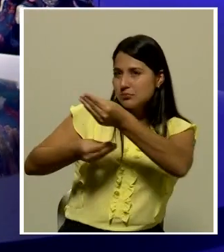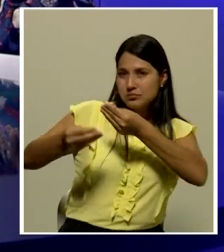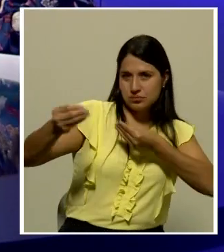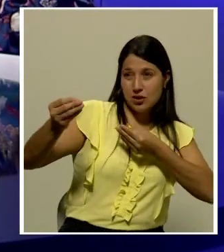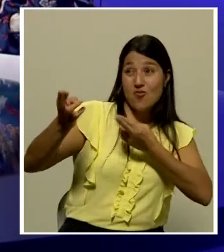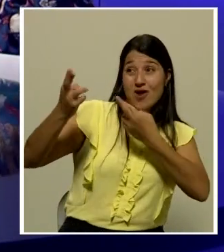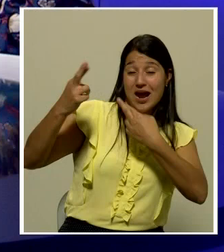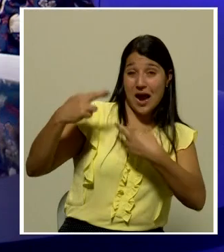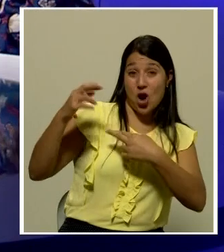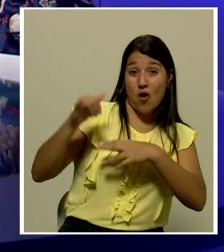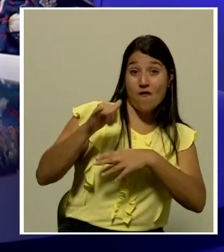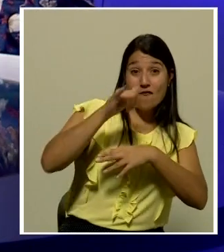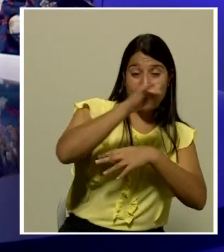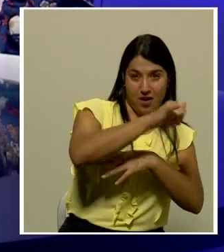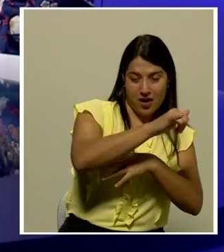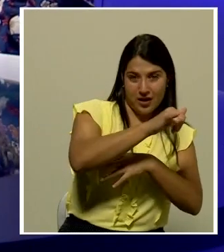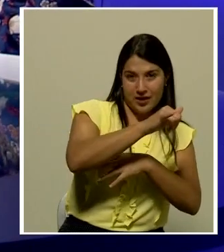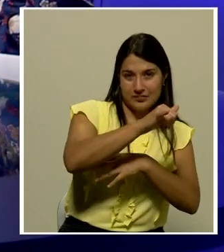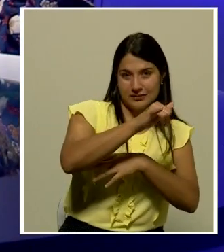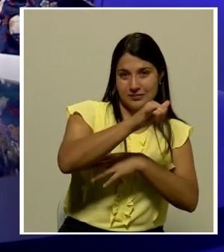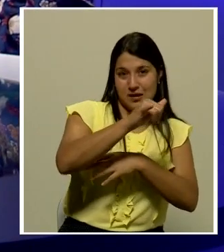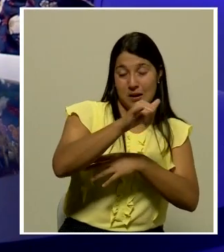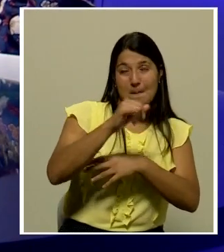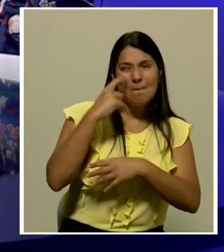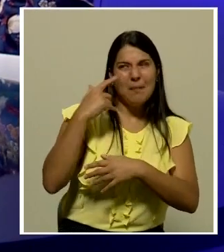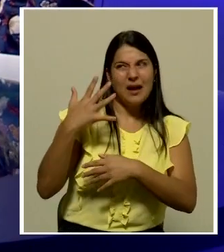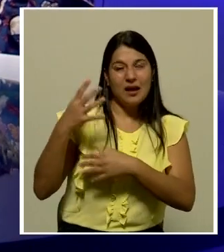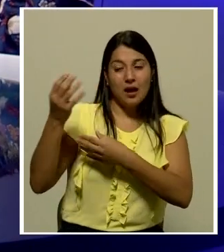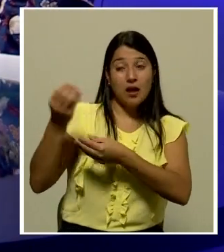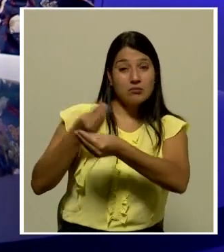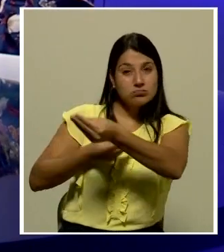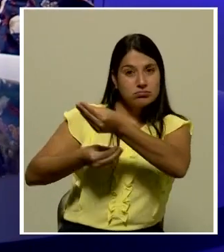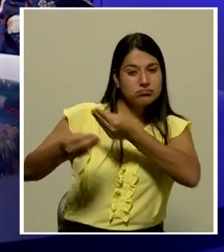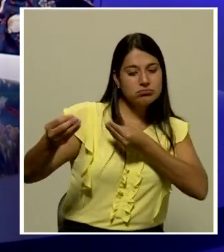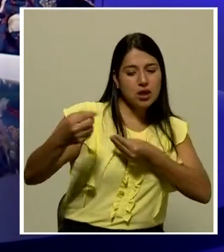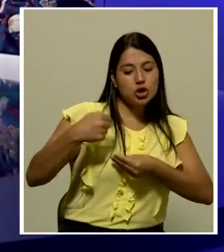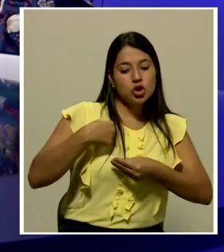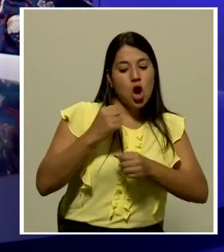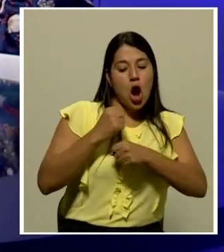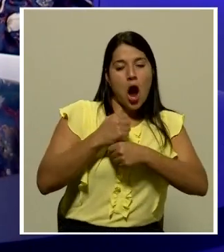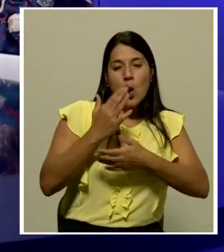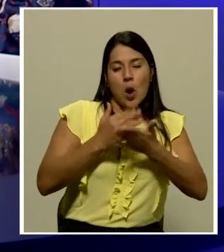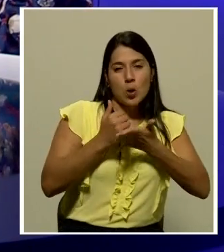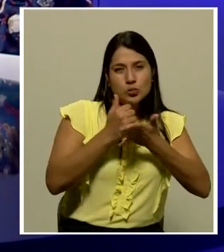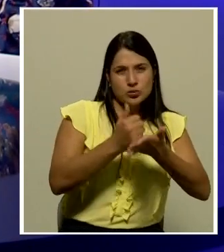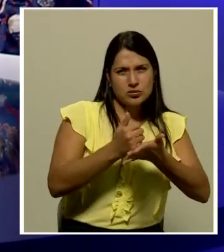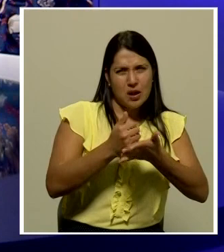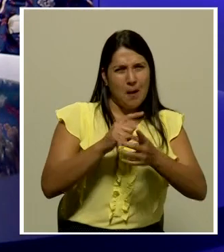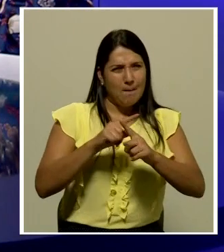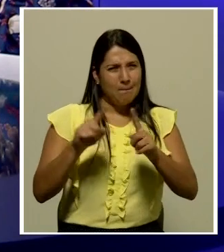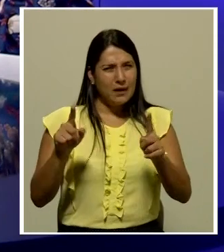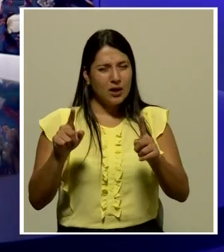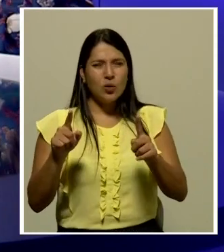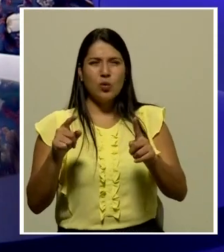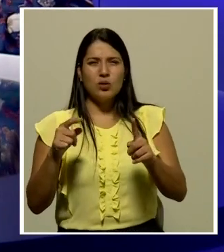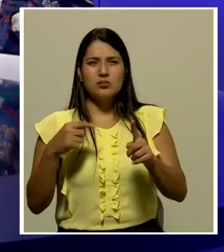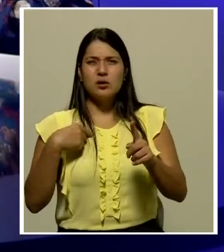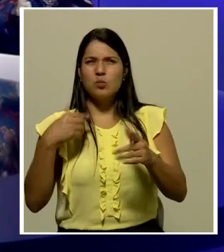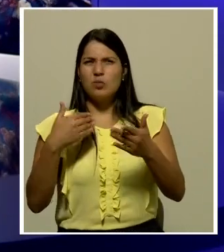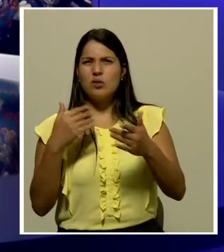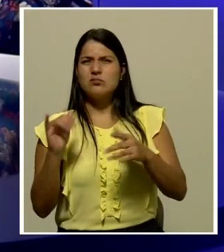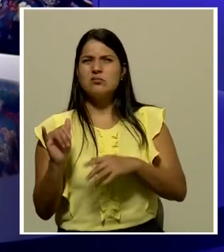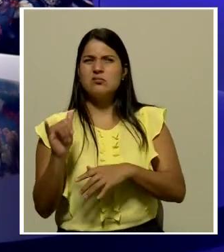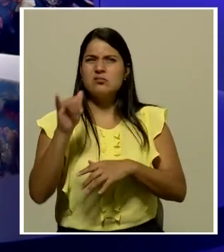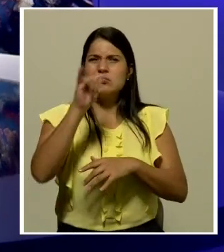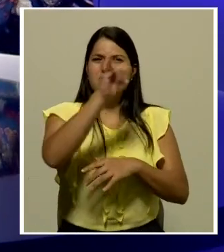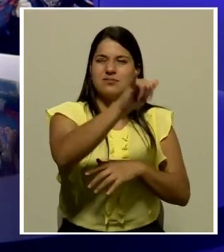viajado, que sí andaban juntos porque el entonces embajador en Panamá dijo, sí, vinieron, estaban juntos y otras informaciones. Pero ¿a